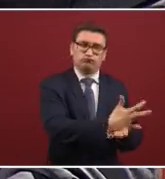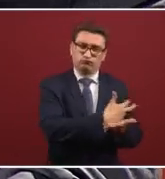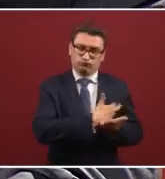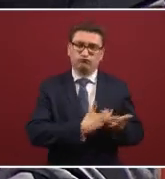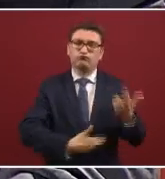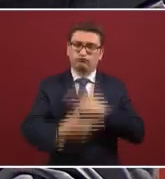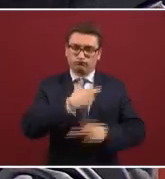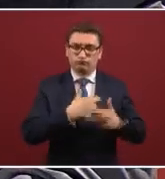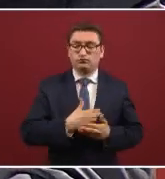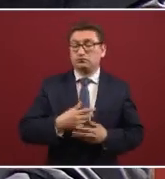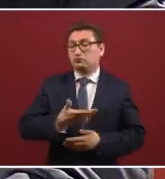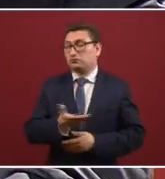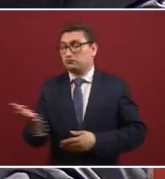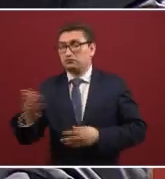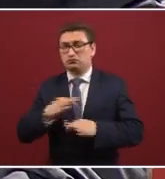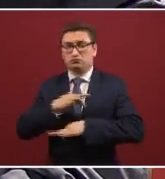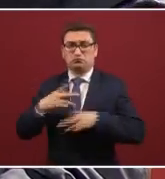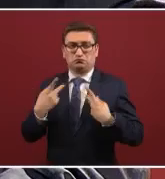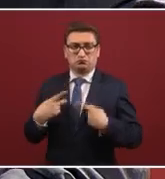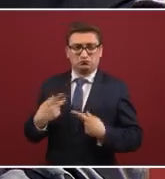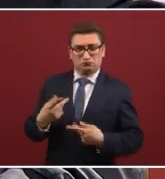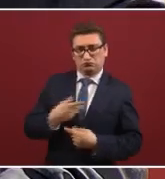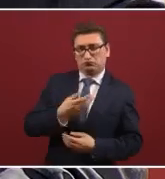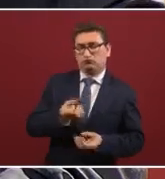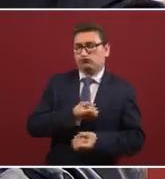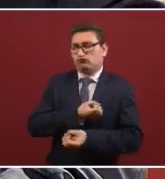lo que le pertenece.